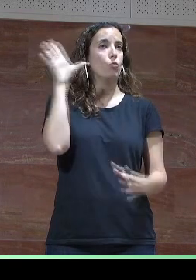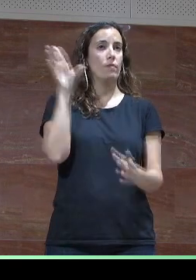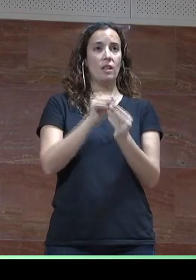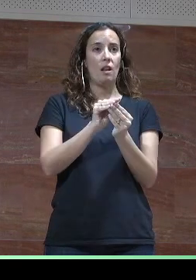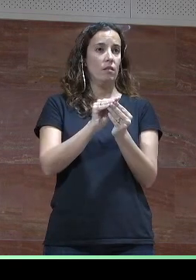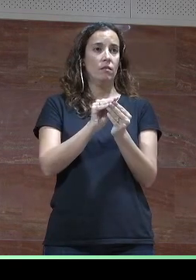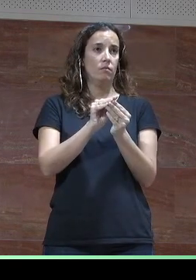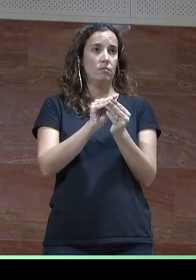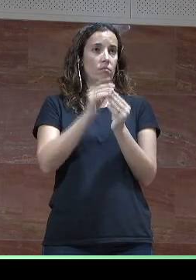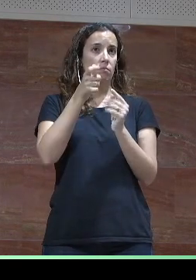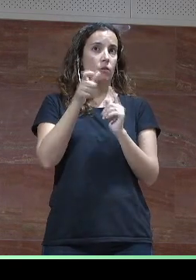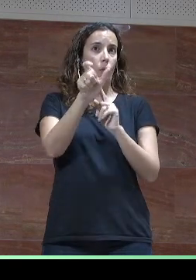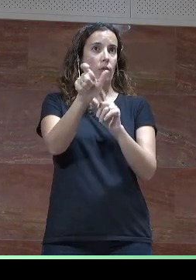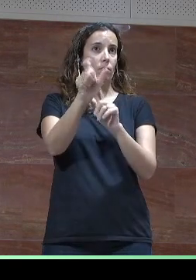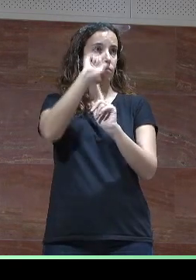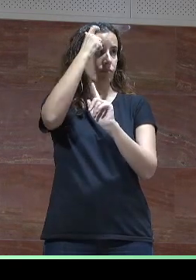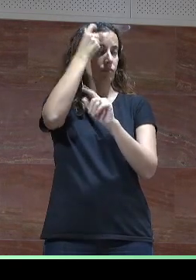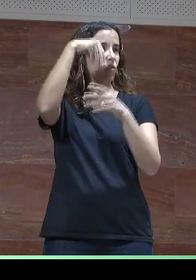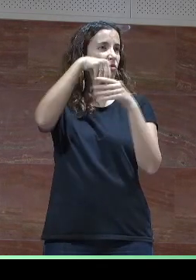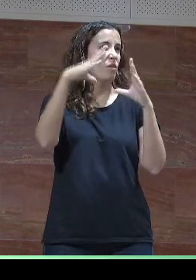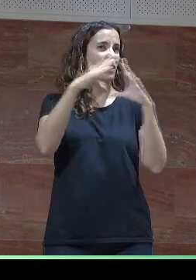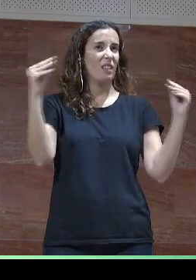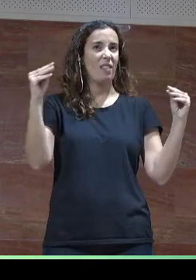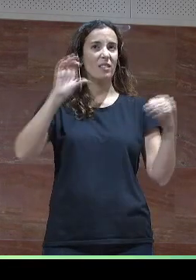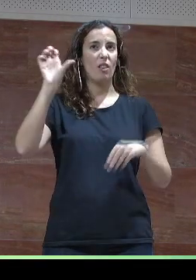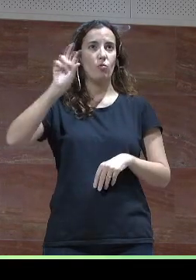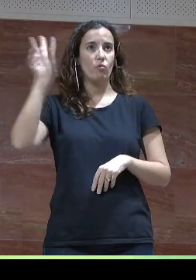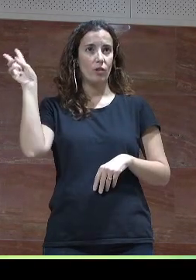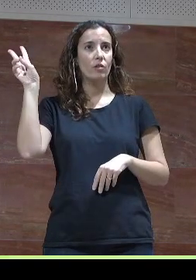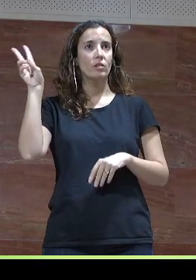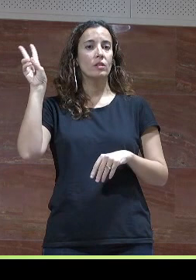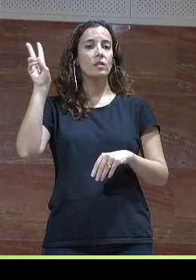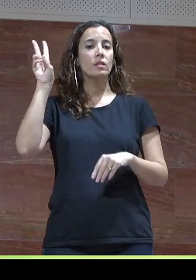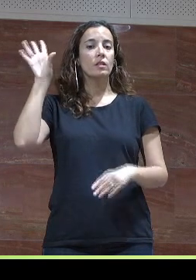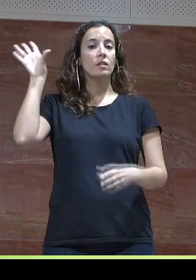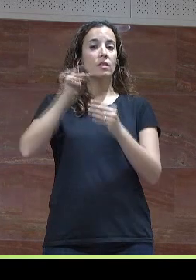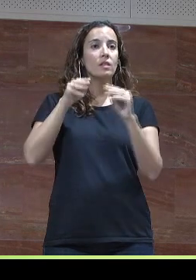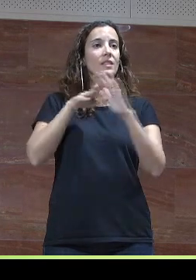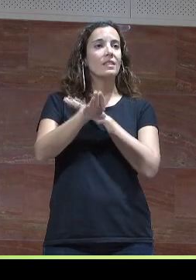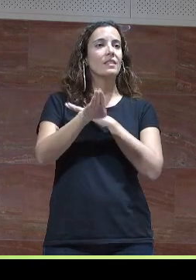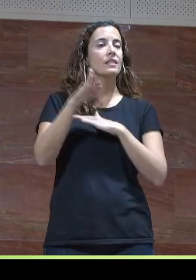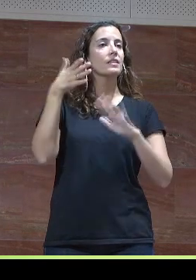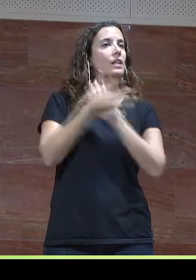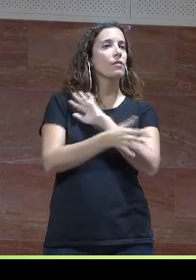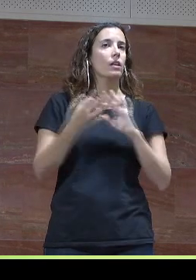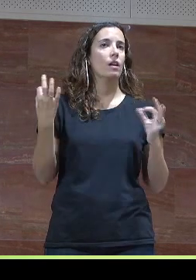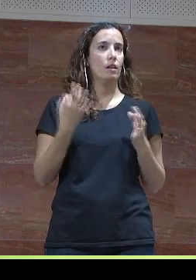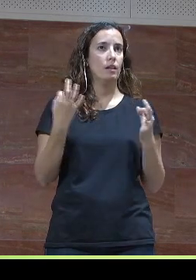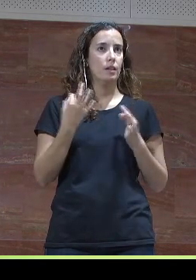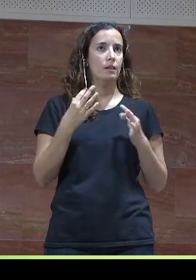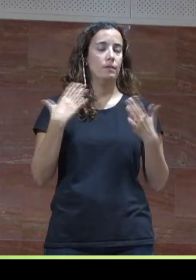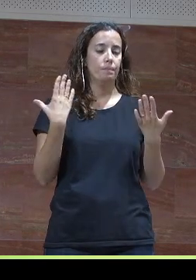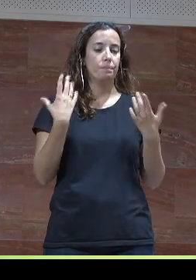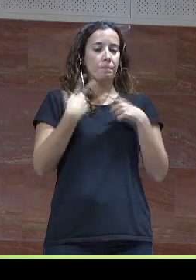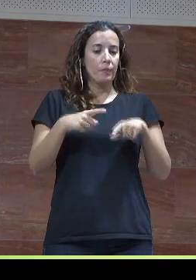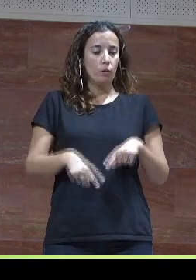concepto que han sintetizado en una universidad en los Estados Unidos y que lo que viene a decir es que las cosas